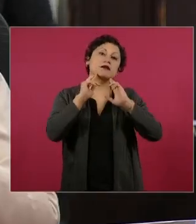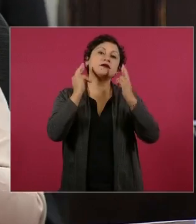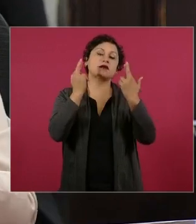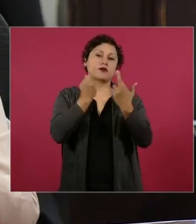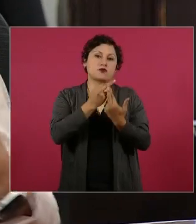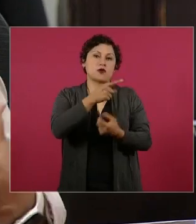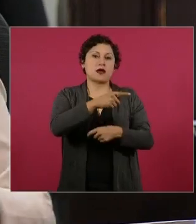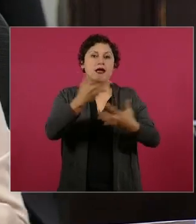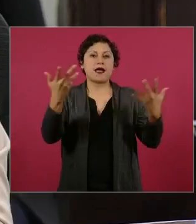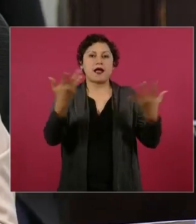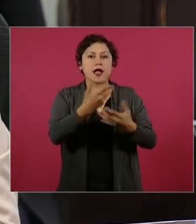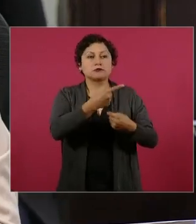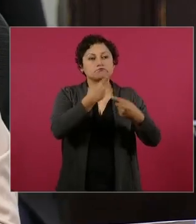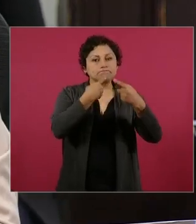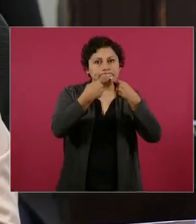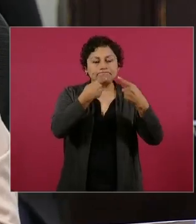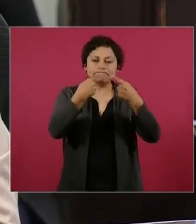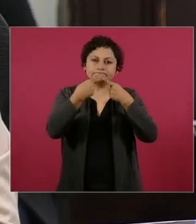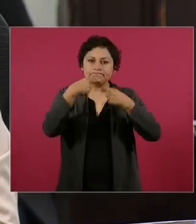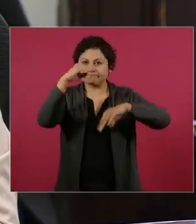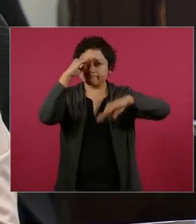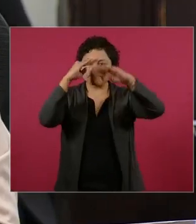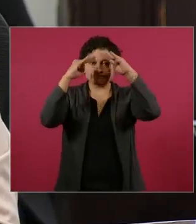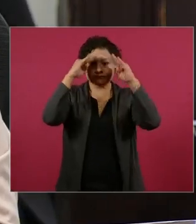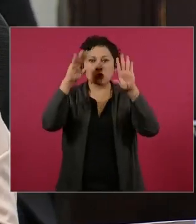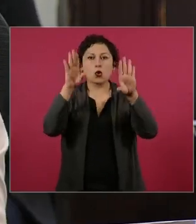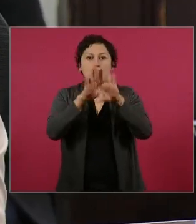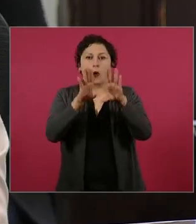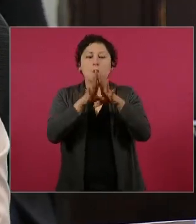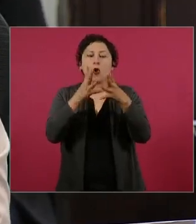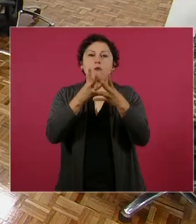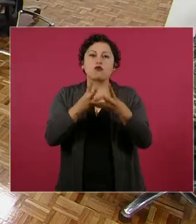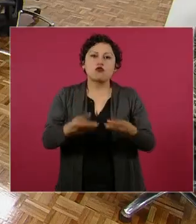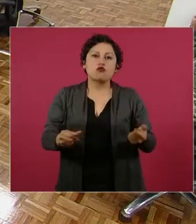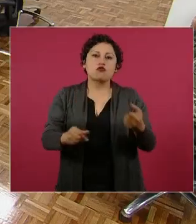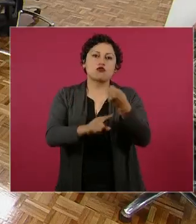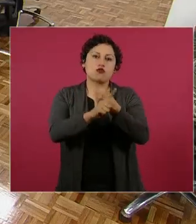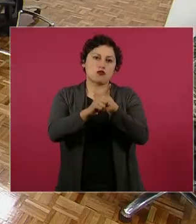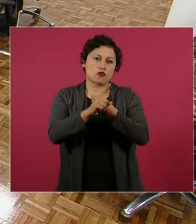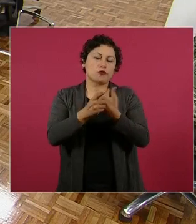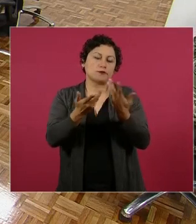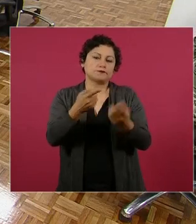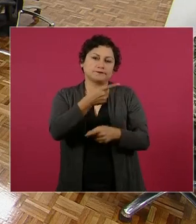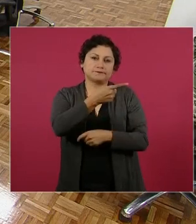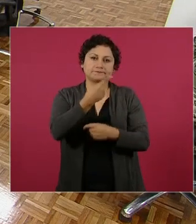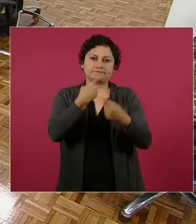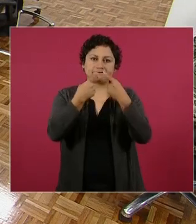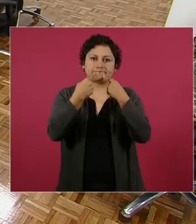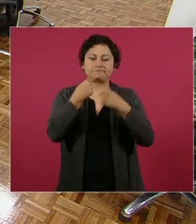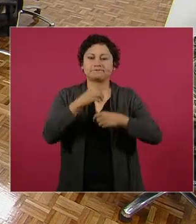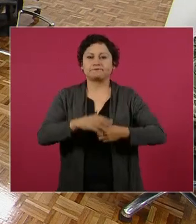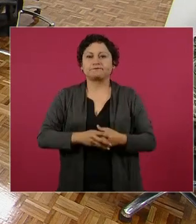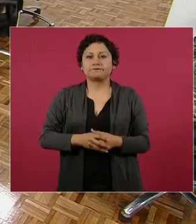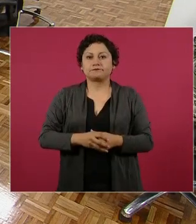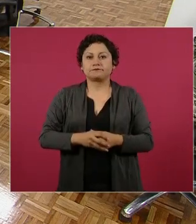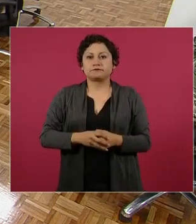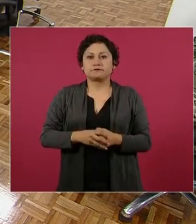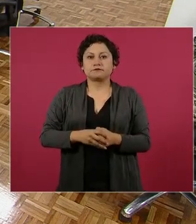ahí se plantearon las diferentes salidas alternativas, precisamente. Ninguna de las